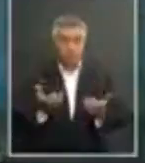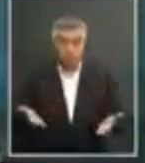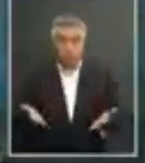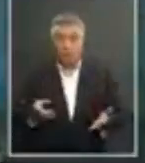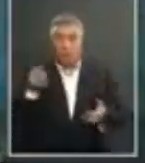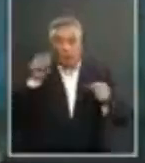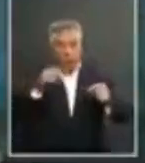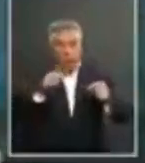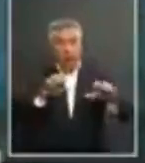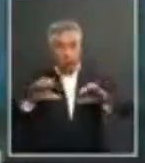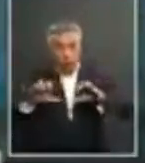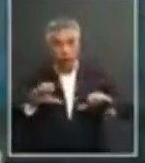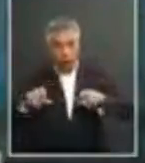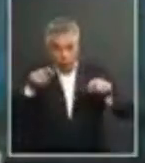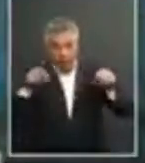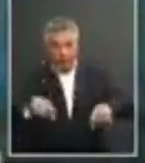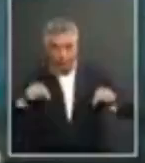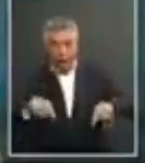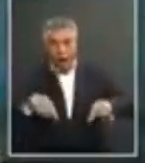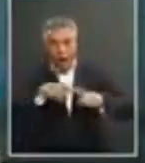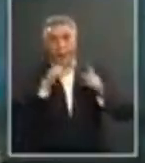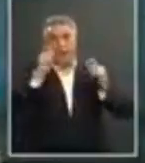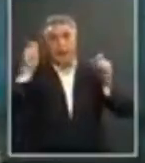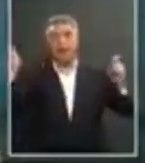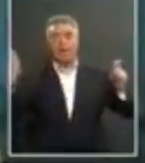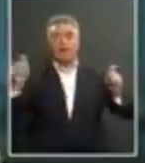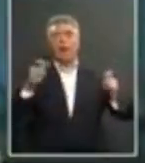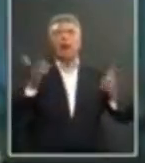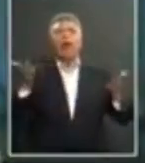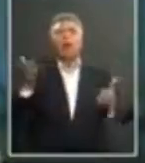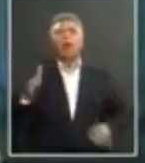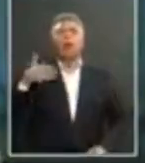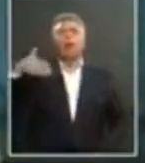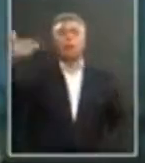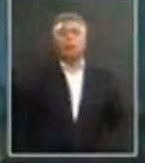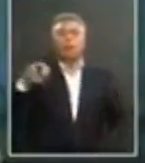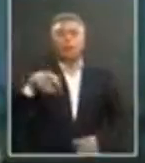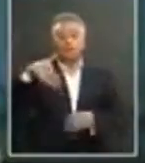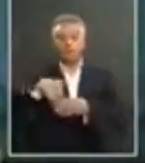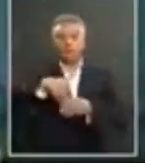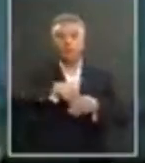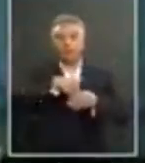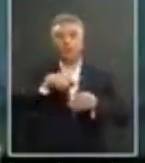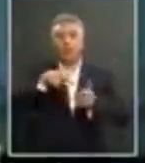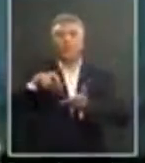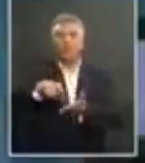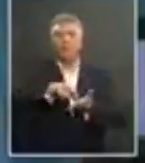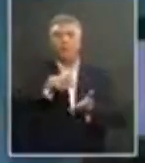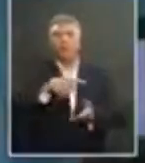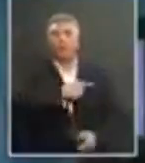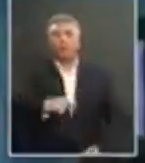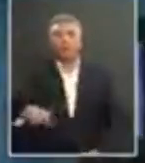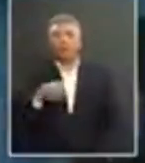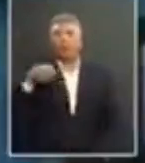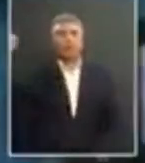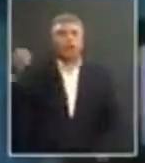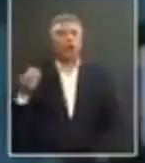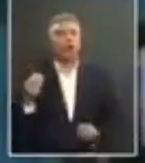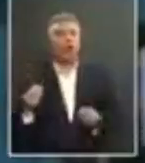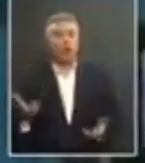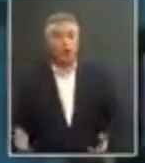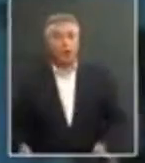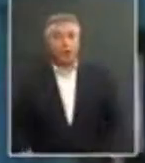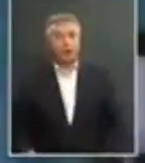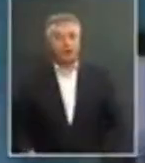cosas, si pasan ahora en la campaña, imagínese cómo va a ser después, cuando tenga que contar los votos en el Parlamento, si usted es presidenta. Sí, mire, lo que pasó en el